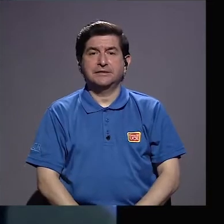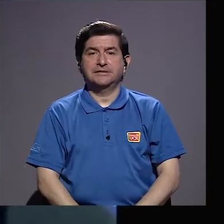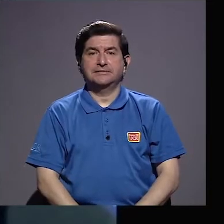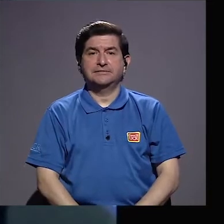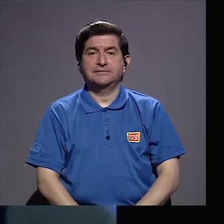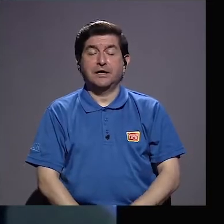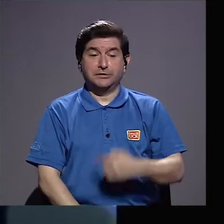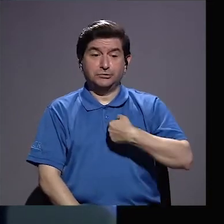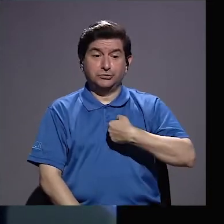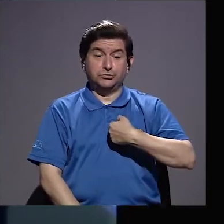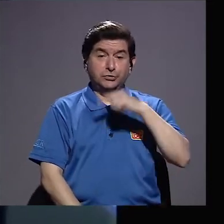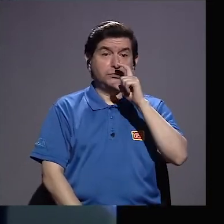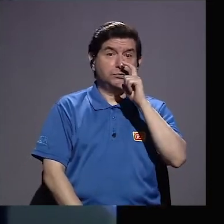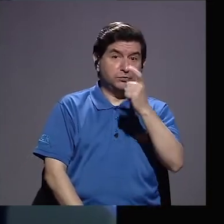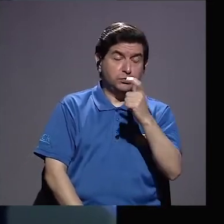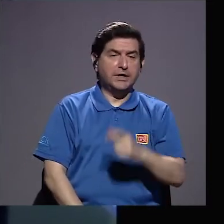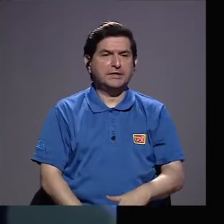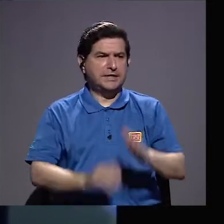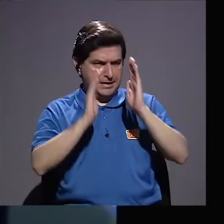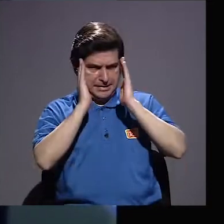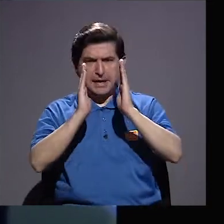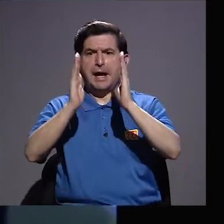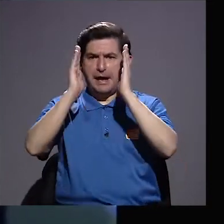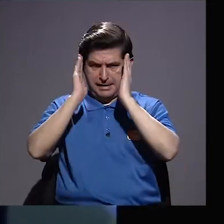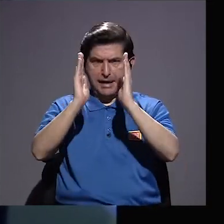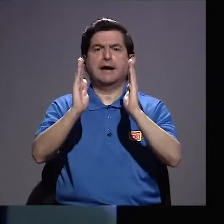la suerte de ser escuchada en muchos